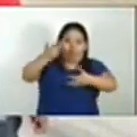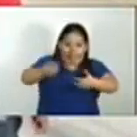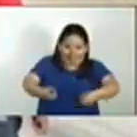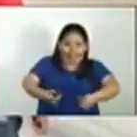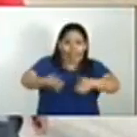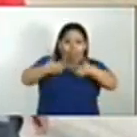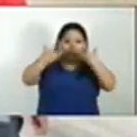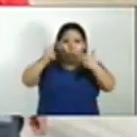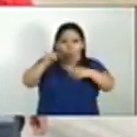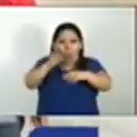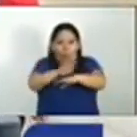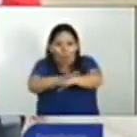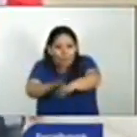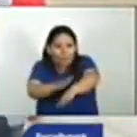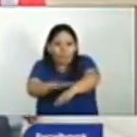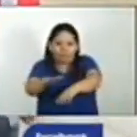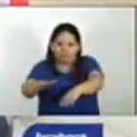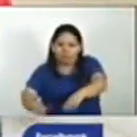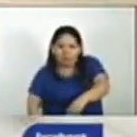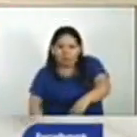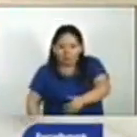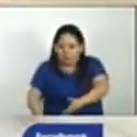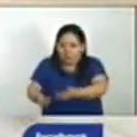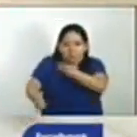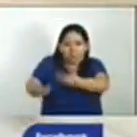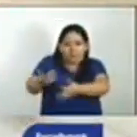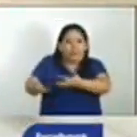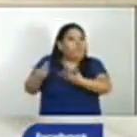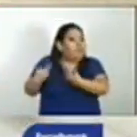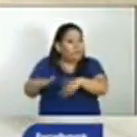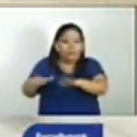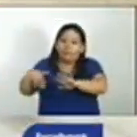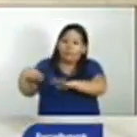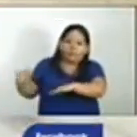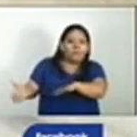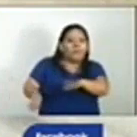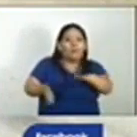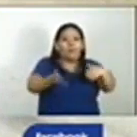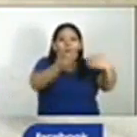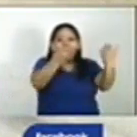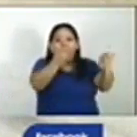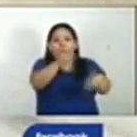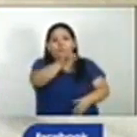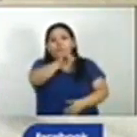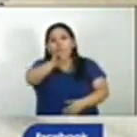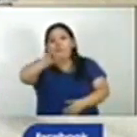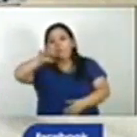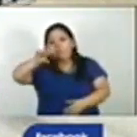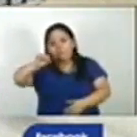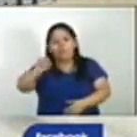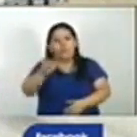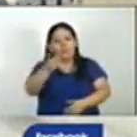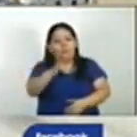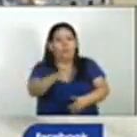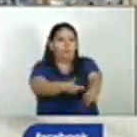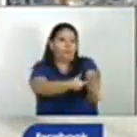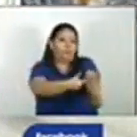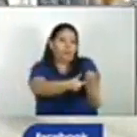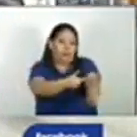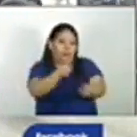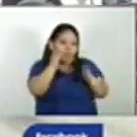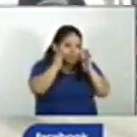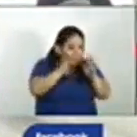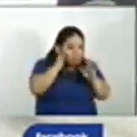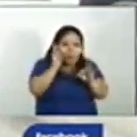grado, laceraciones en su pierna izquierda, ha sido trasladada ya al Seguro Social y se han atendido varios